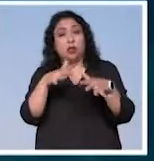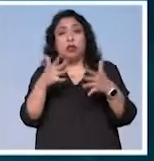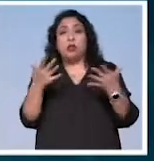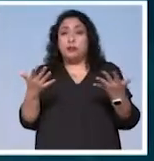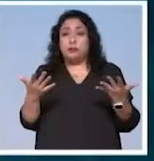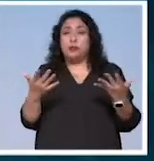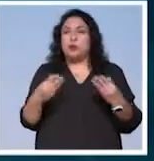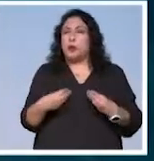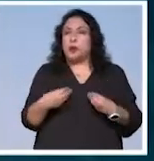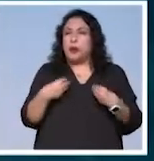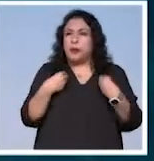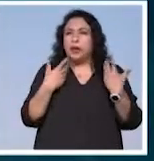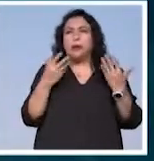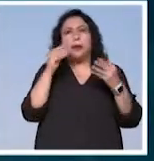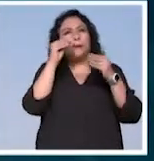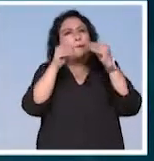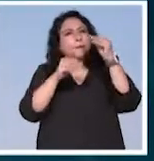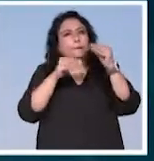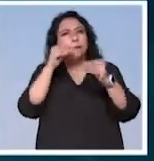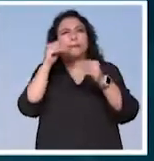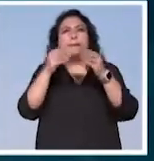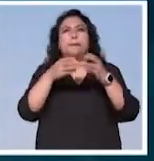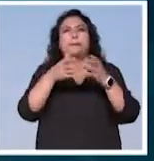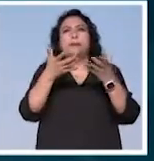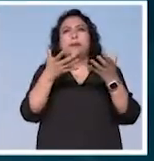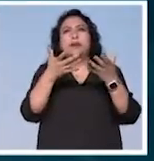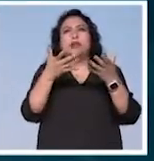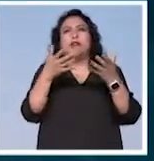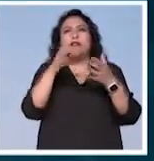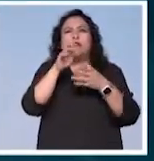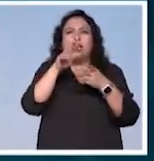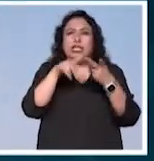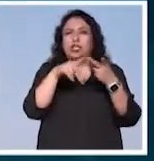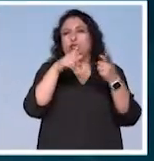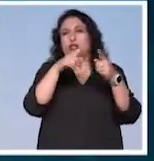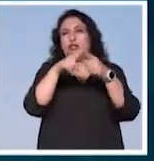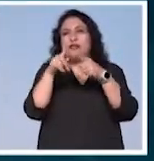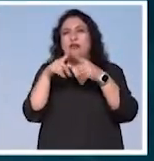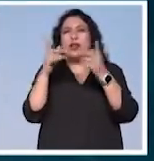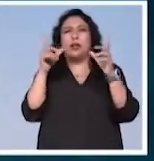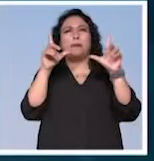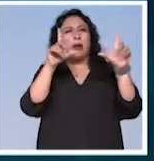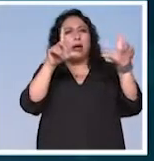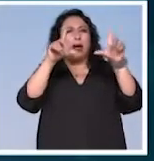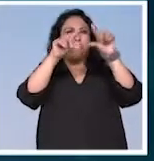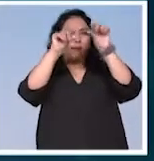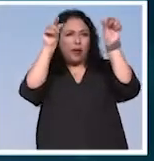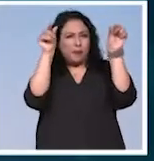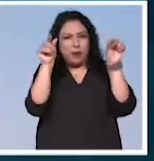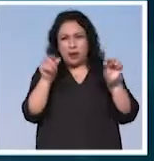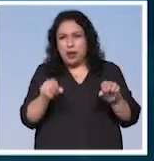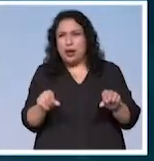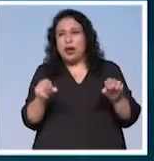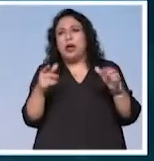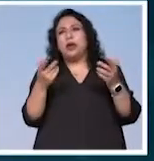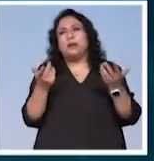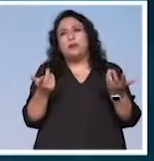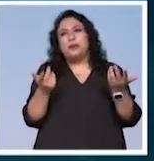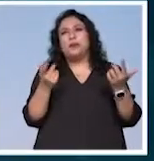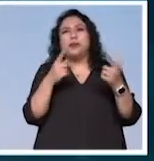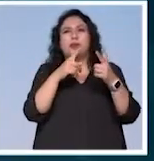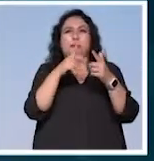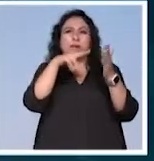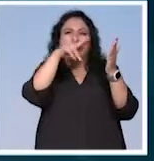tanto el decorado de los plafones como los frisos, los marcos de diferentes,